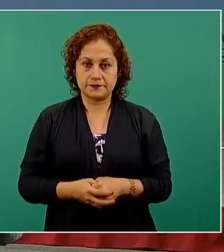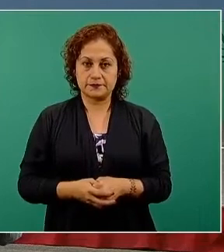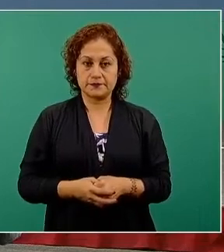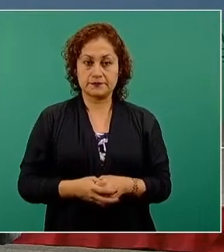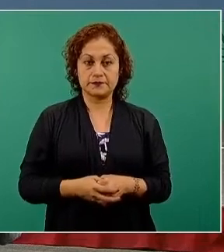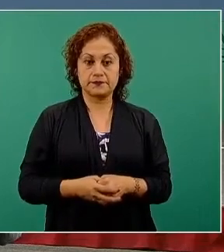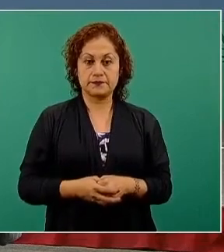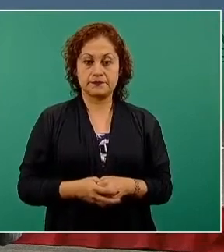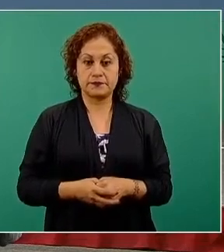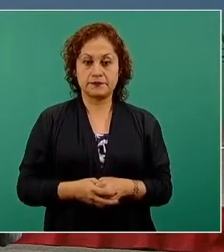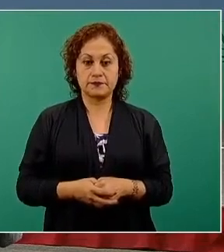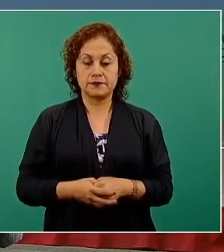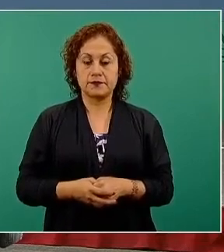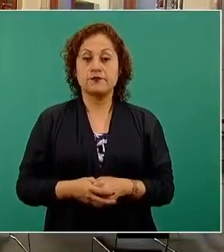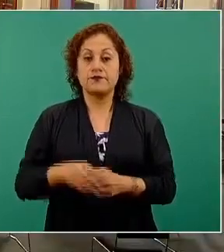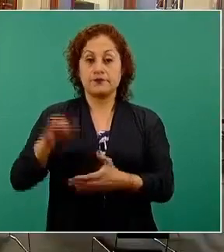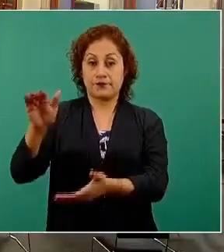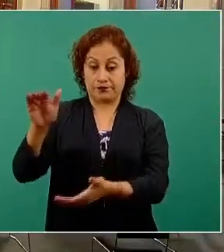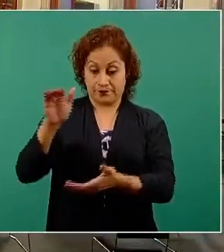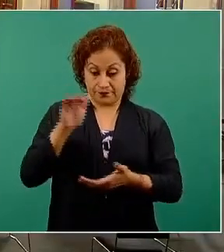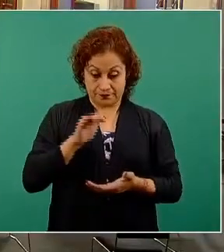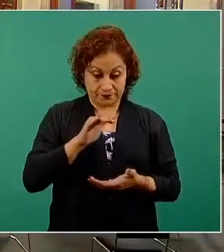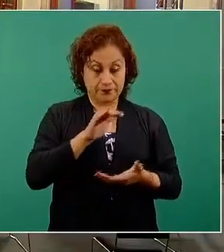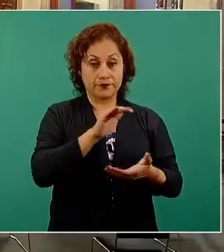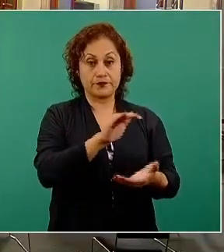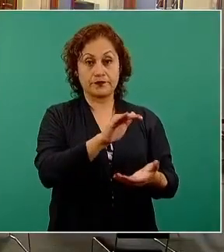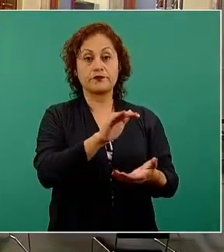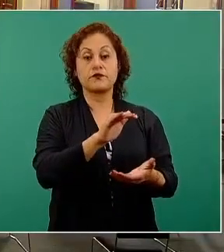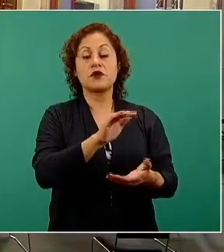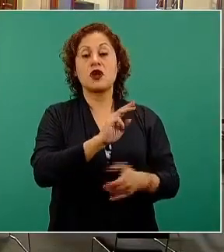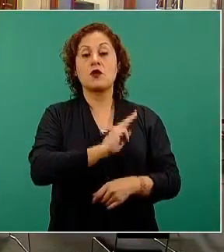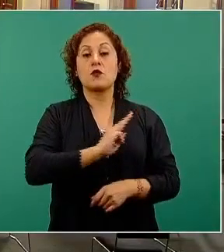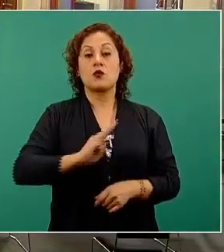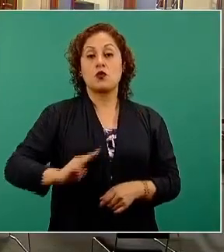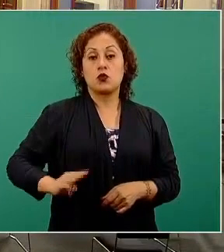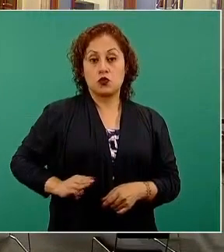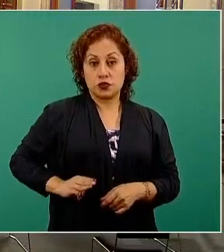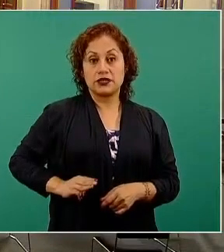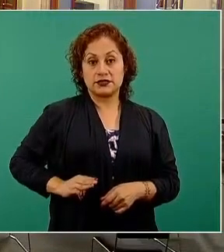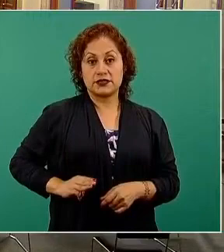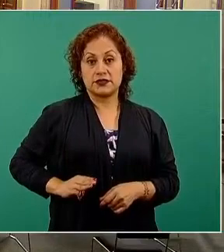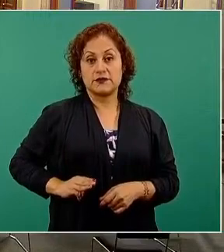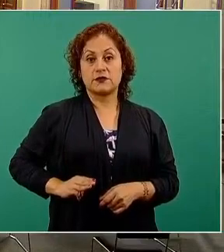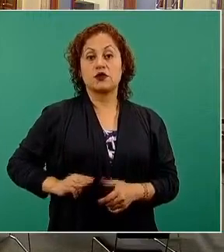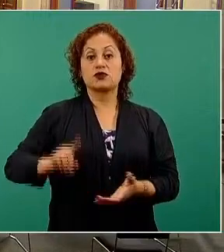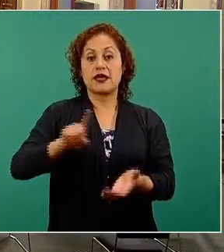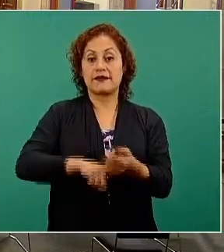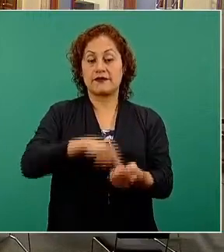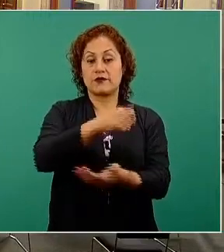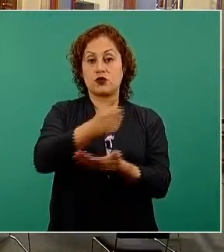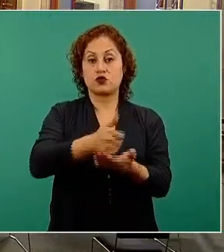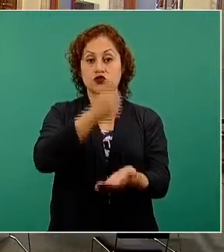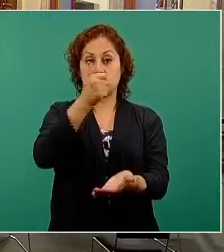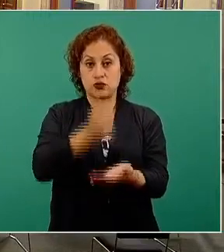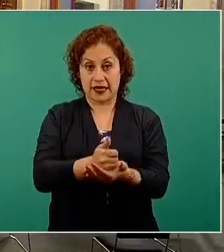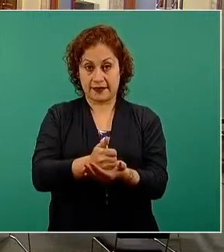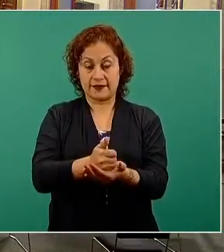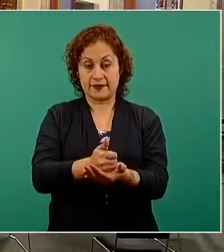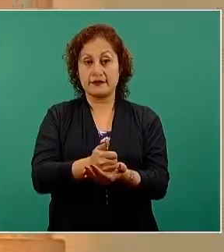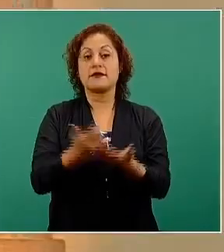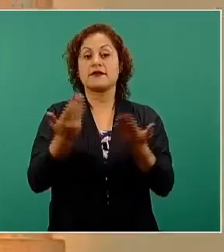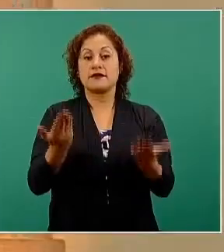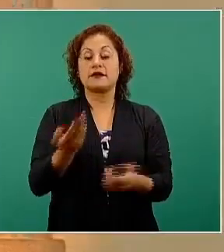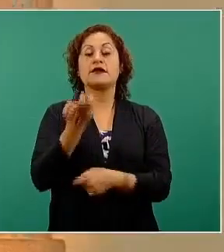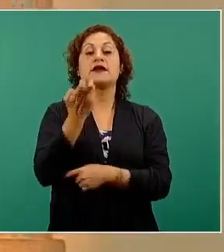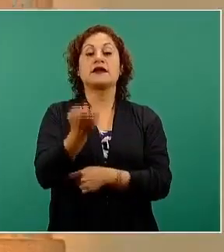Pfizer. Esto se distribuyó en municipios especialmente urbanos, y en general lo que tenemos ahora, que